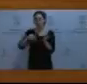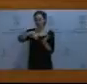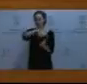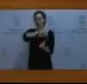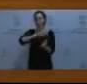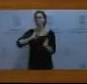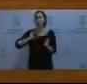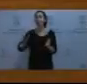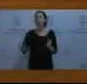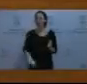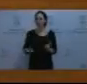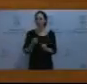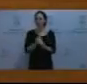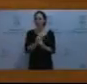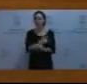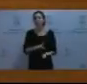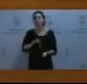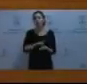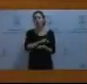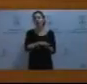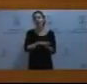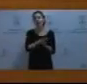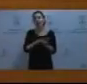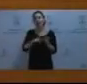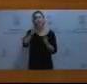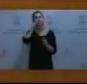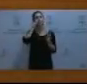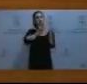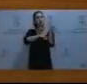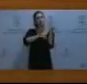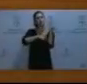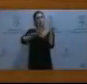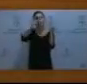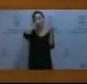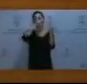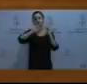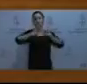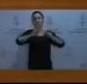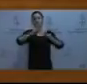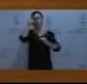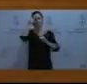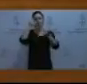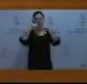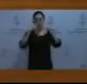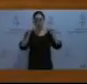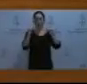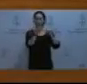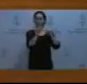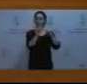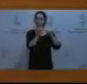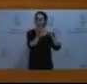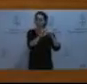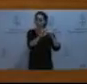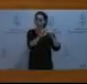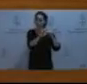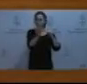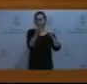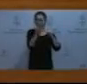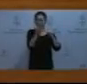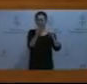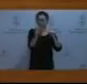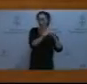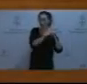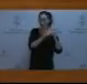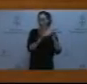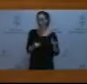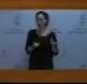riqueza y empleo. Cuando habla del turismo arqueológico, del turismo científico arqueológico, que creo que Asturias, y menos esa zona de Asturias, no se puede permitir desdeñar.